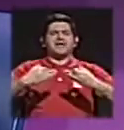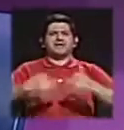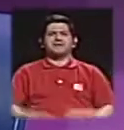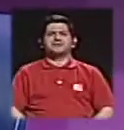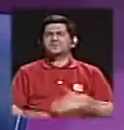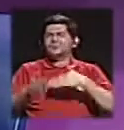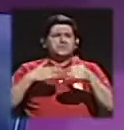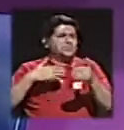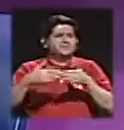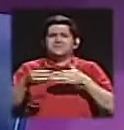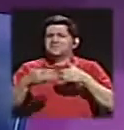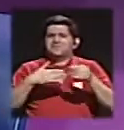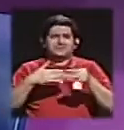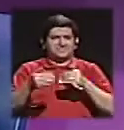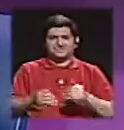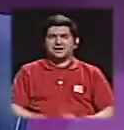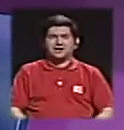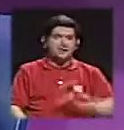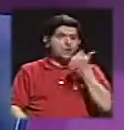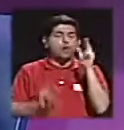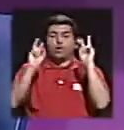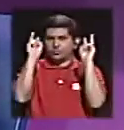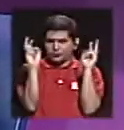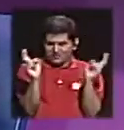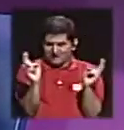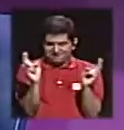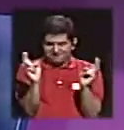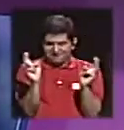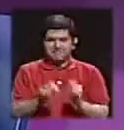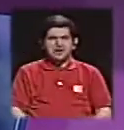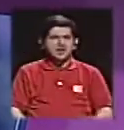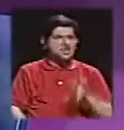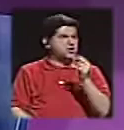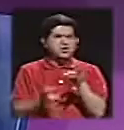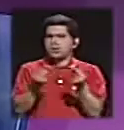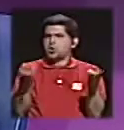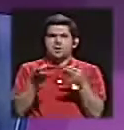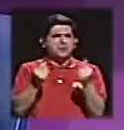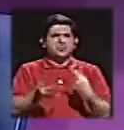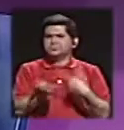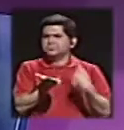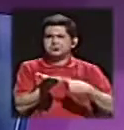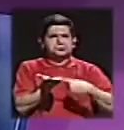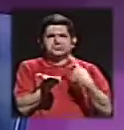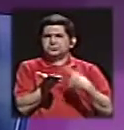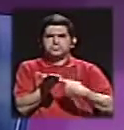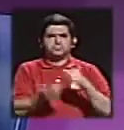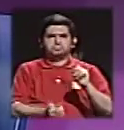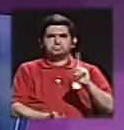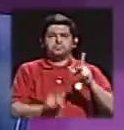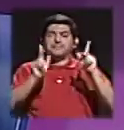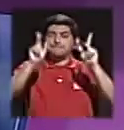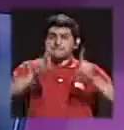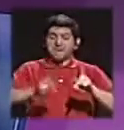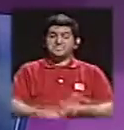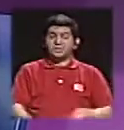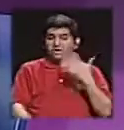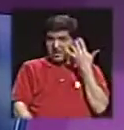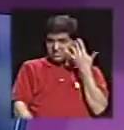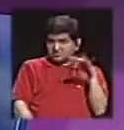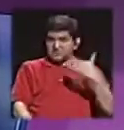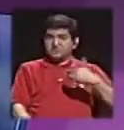sobre cualquier otro tema, no genera tanta polémica. Las personas